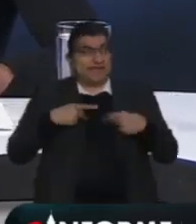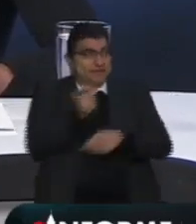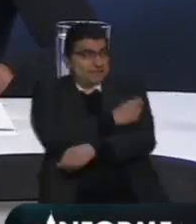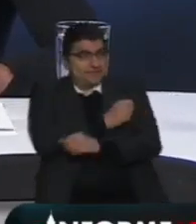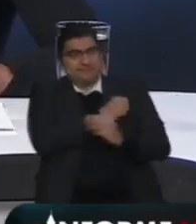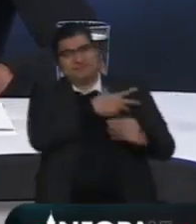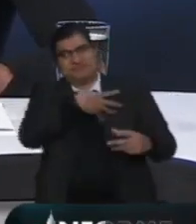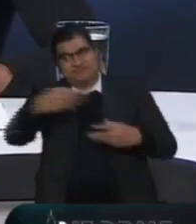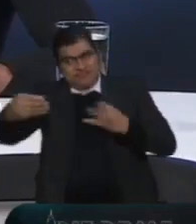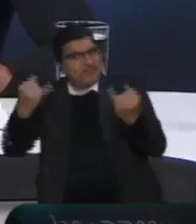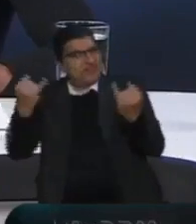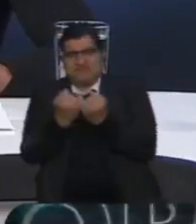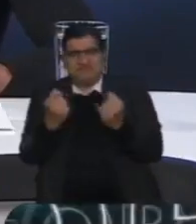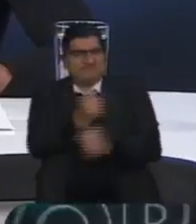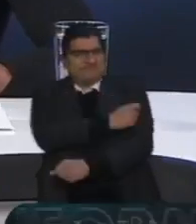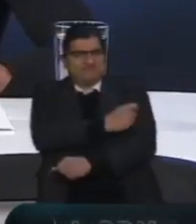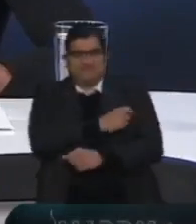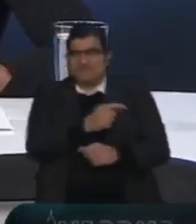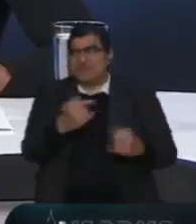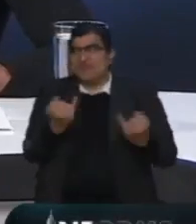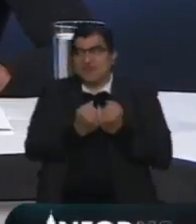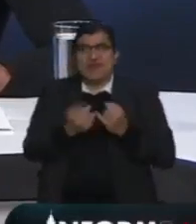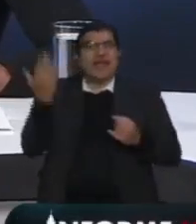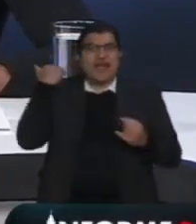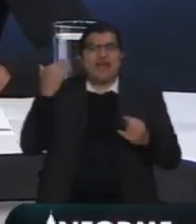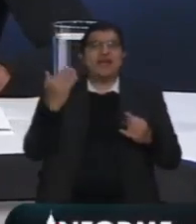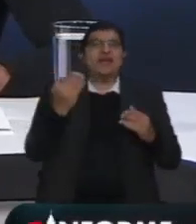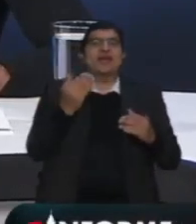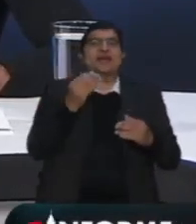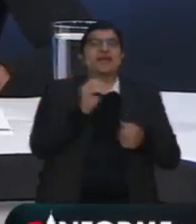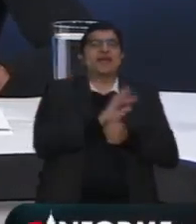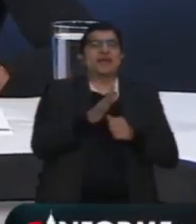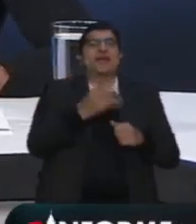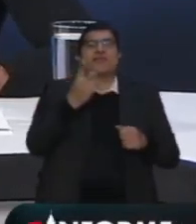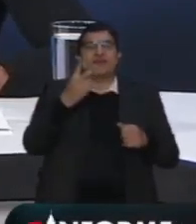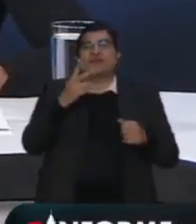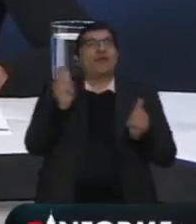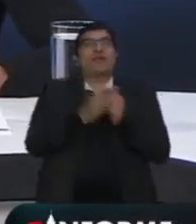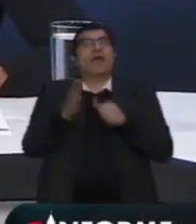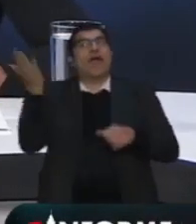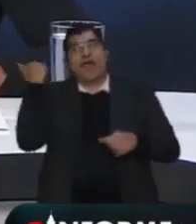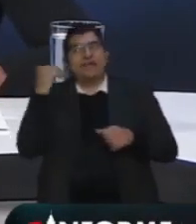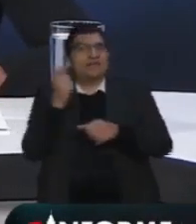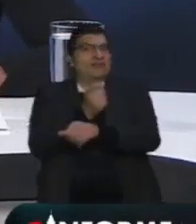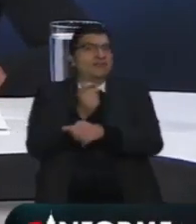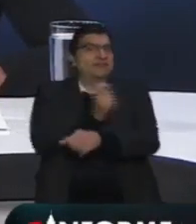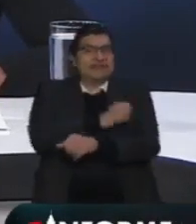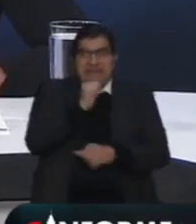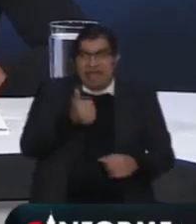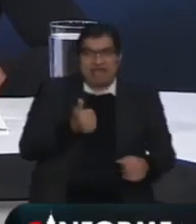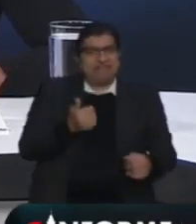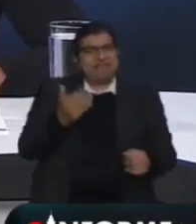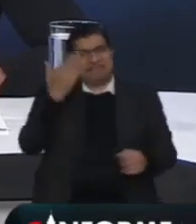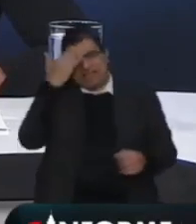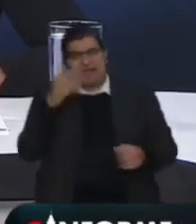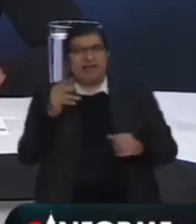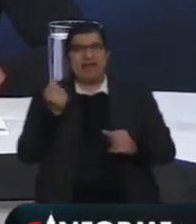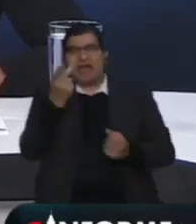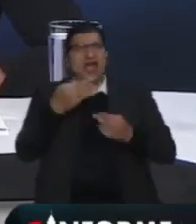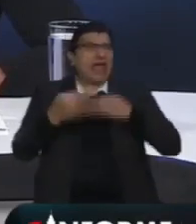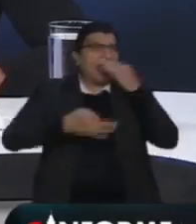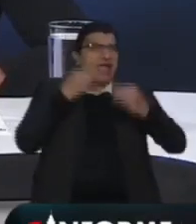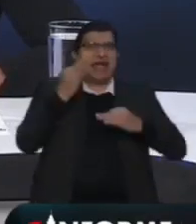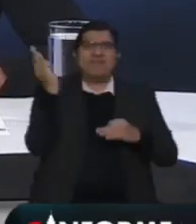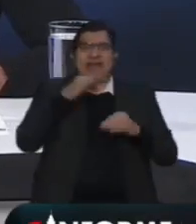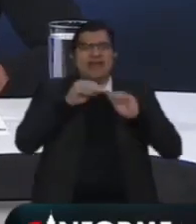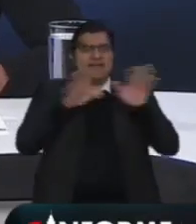vacunadas como pues atacó el COVID, el SARS-CoV-2 cuando no estábamos vacunados. En fin, ya sabe usted, los adelantos, la infodemia